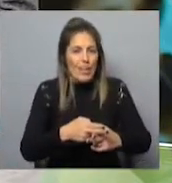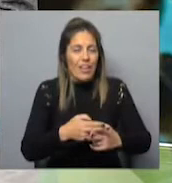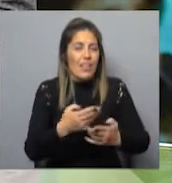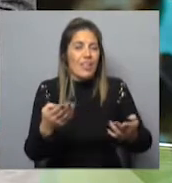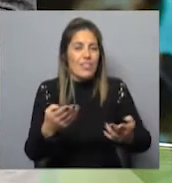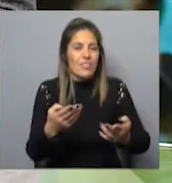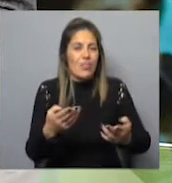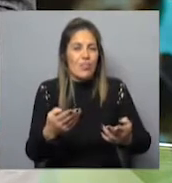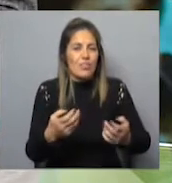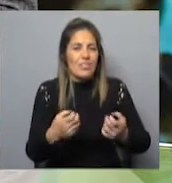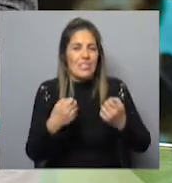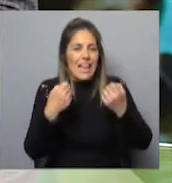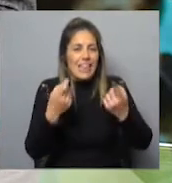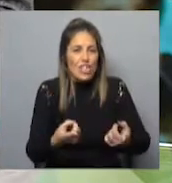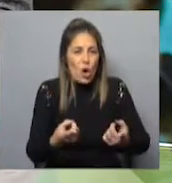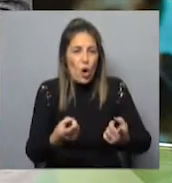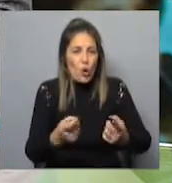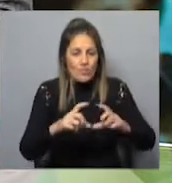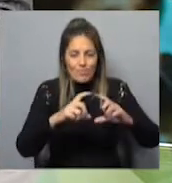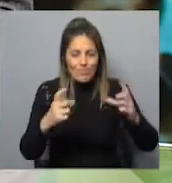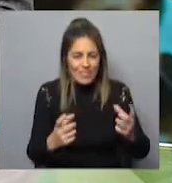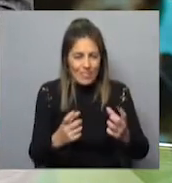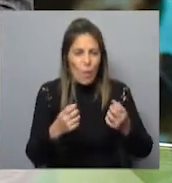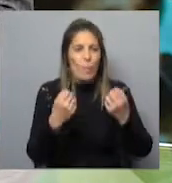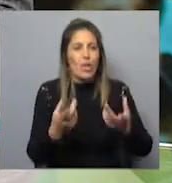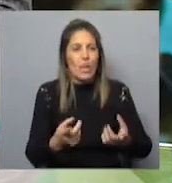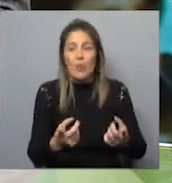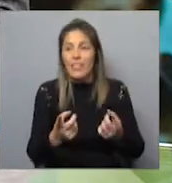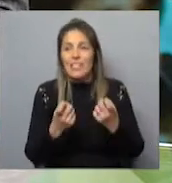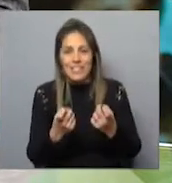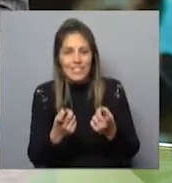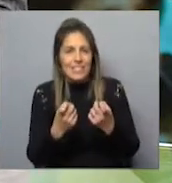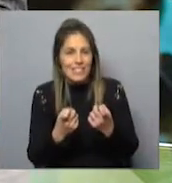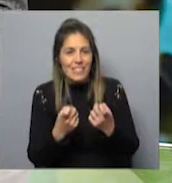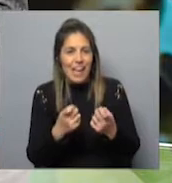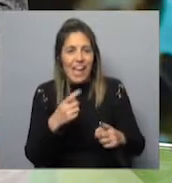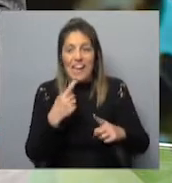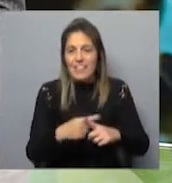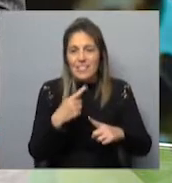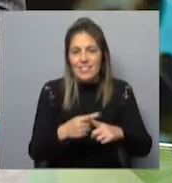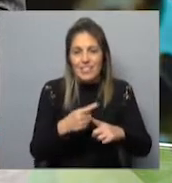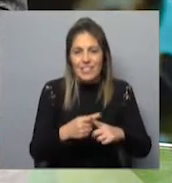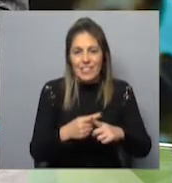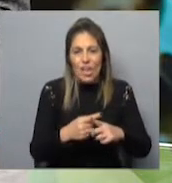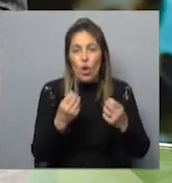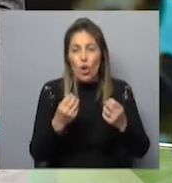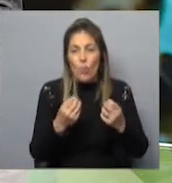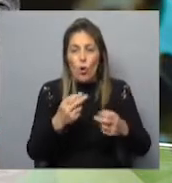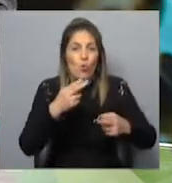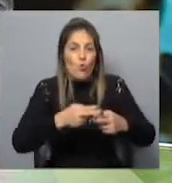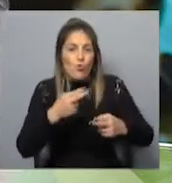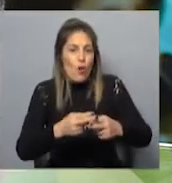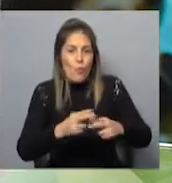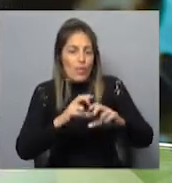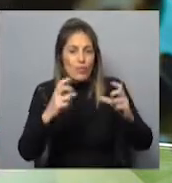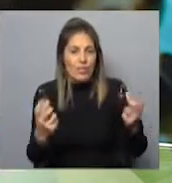se materializa porque necesitan existir a través de una etiqueta de alguna